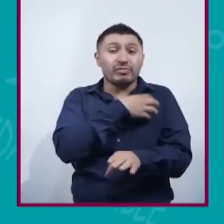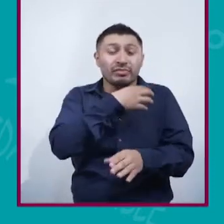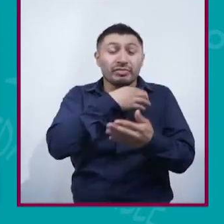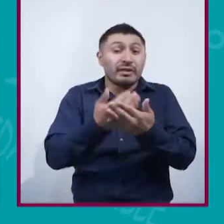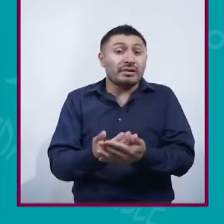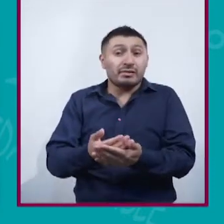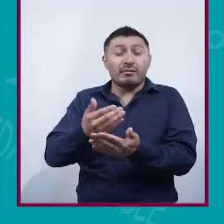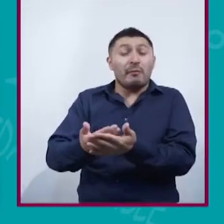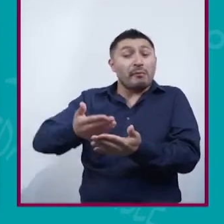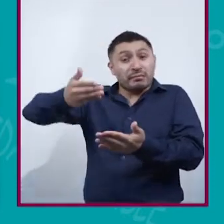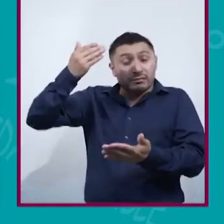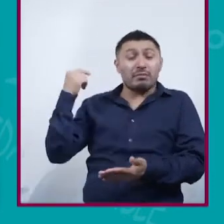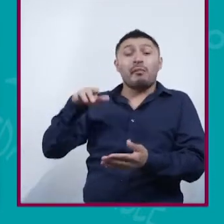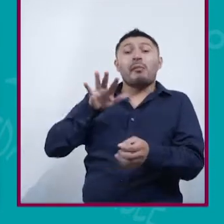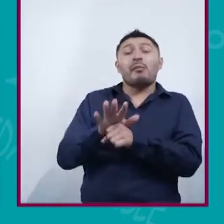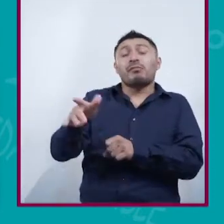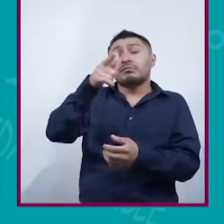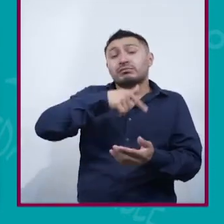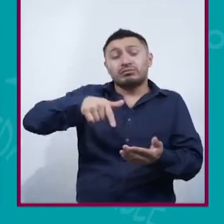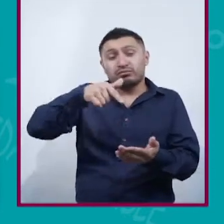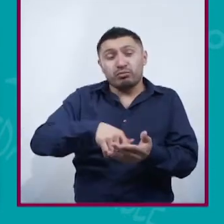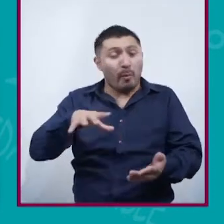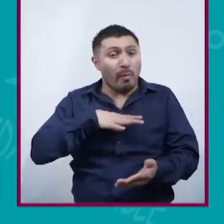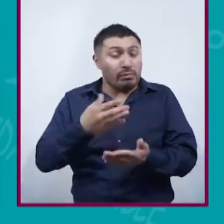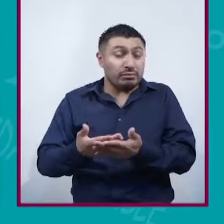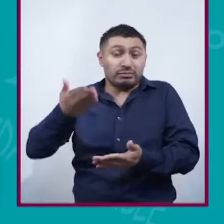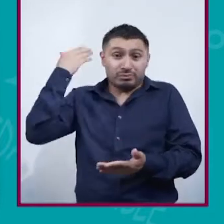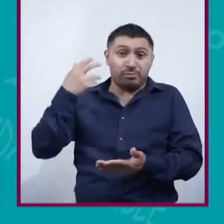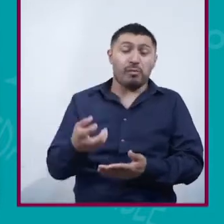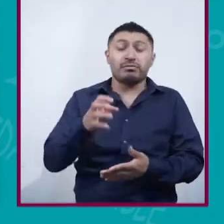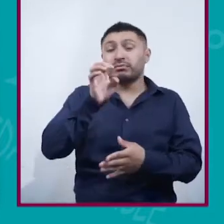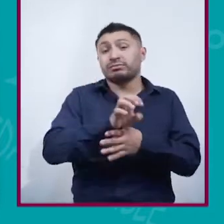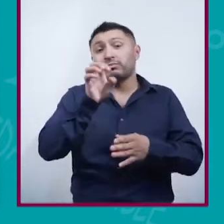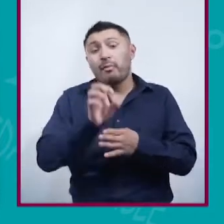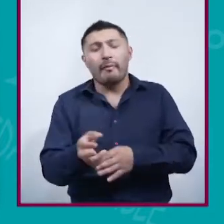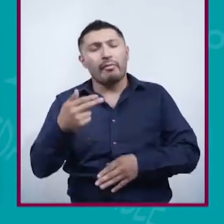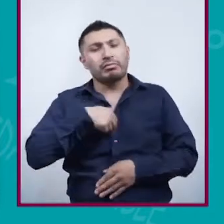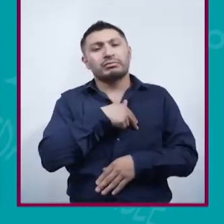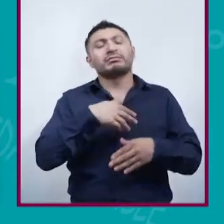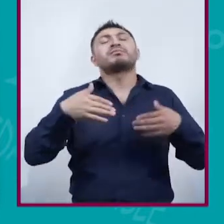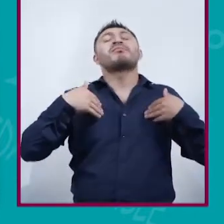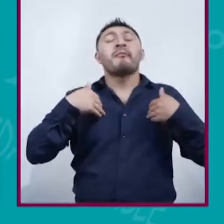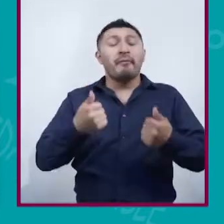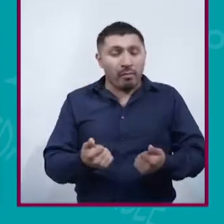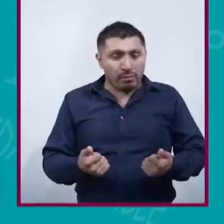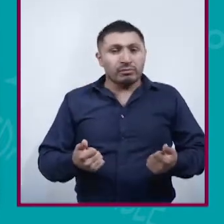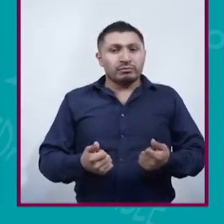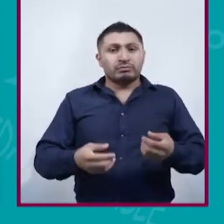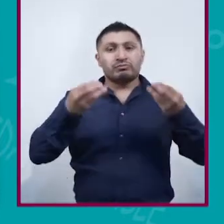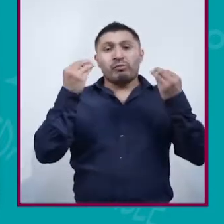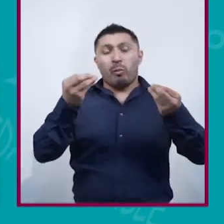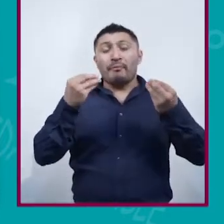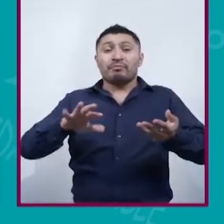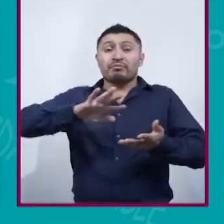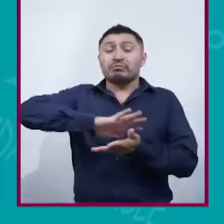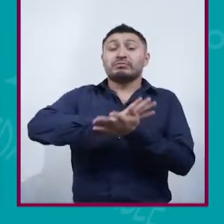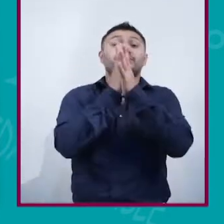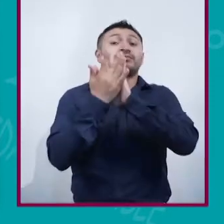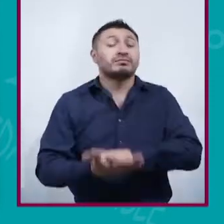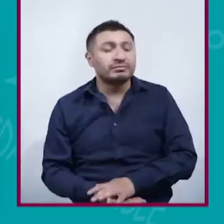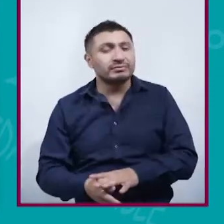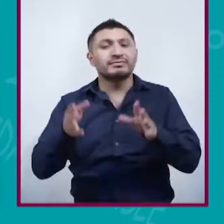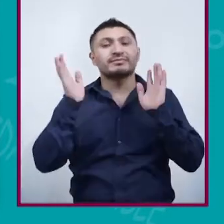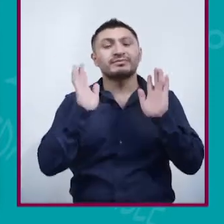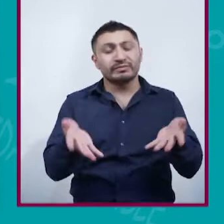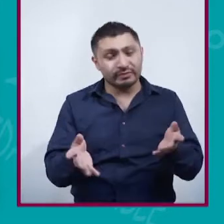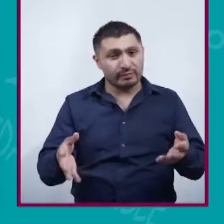la capital de México y de lo que allí había en el pasado. Por lo tanto, nos permiten dilucidar la enorme transformación que